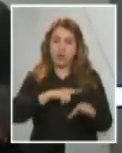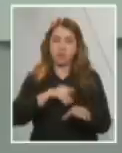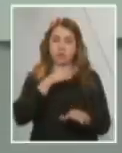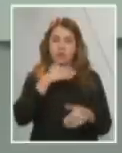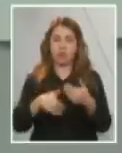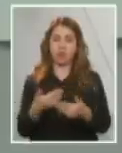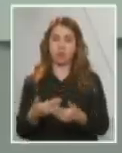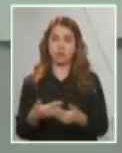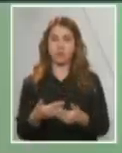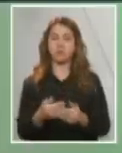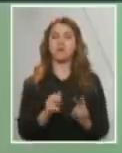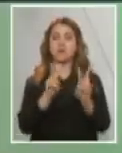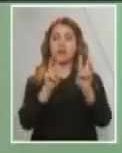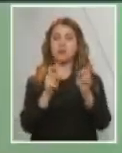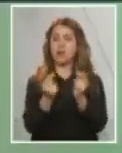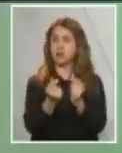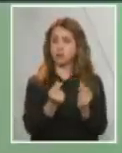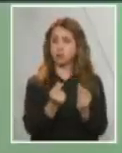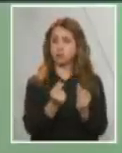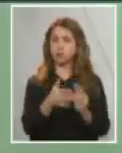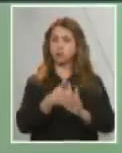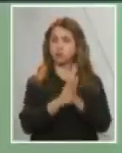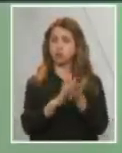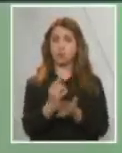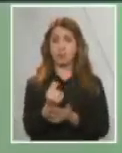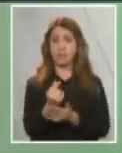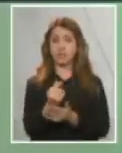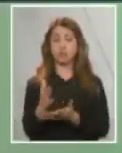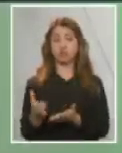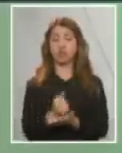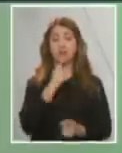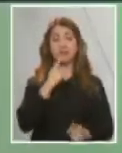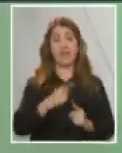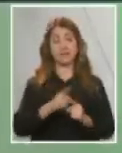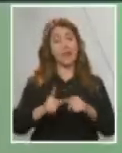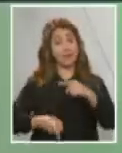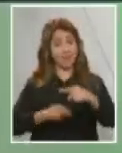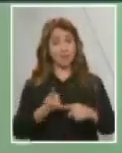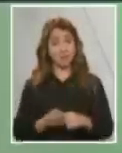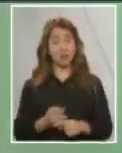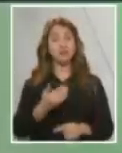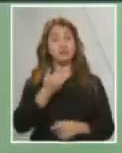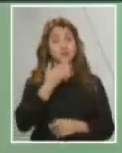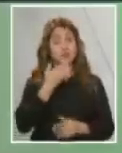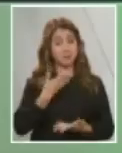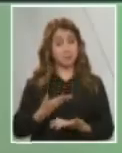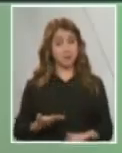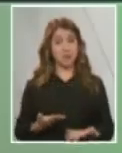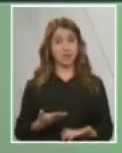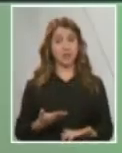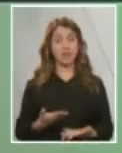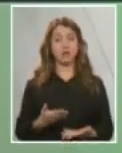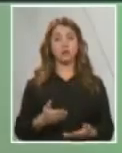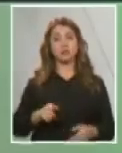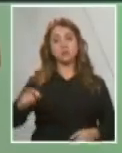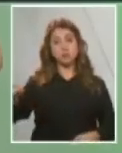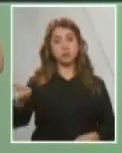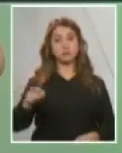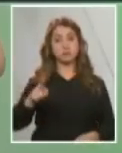alcanzamos, y ahora. Además hay tema de recursos, no todos tienen la plata para pagar un taxi. Entonces también, y no todos les para el